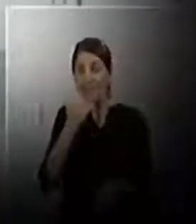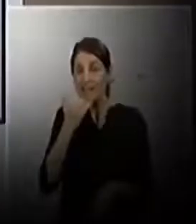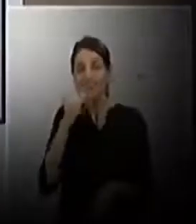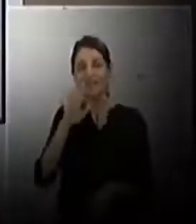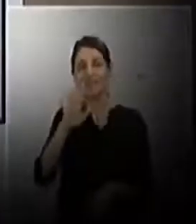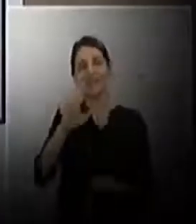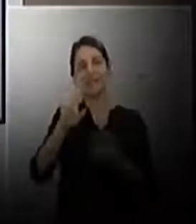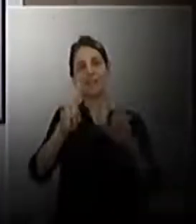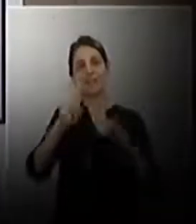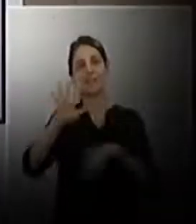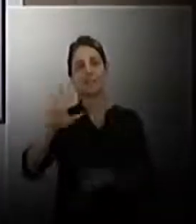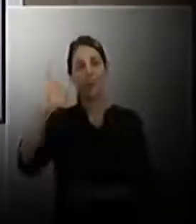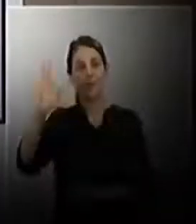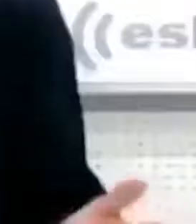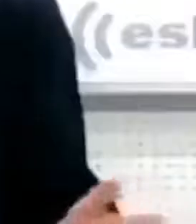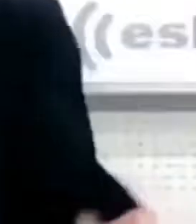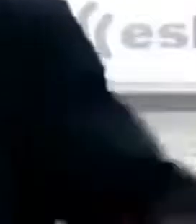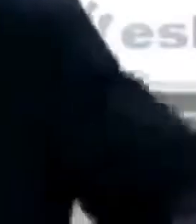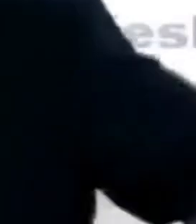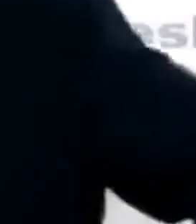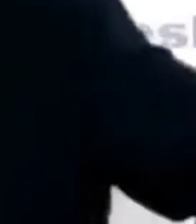Vamos ahora con la pregunta de la sexta.